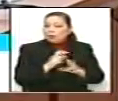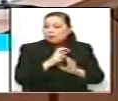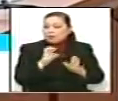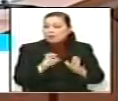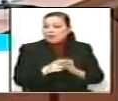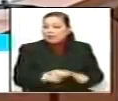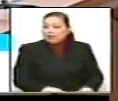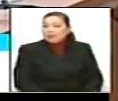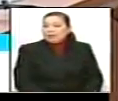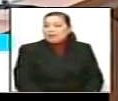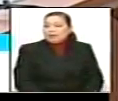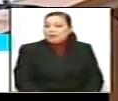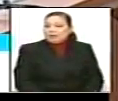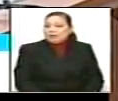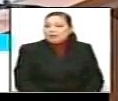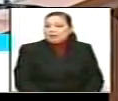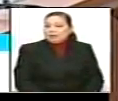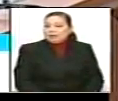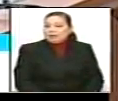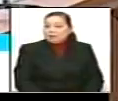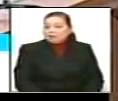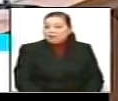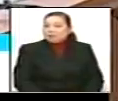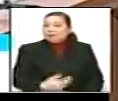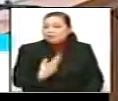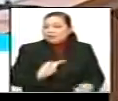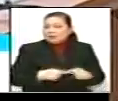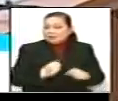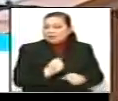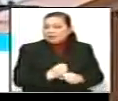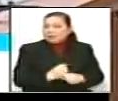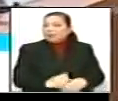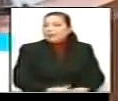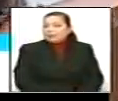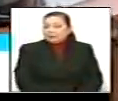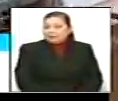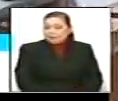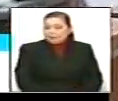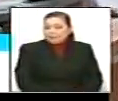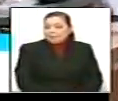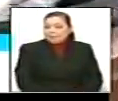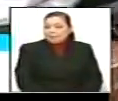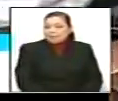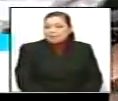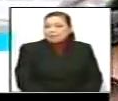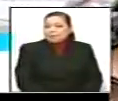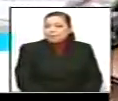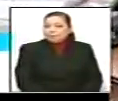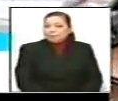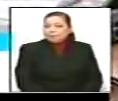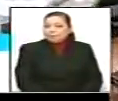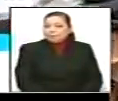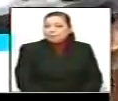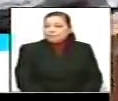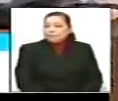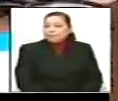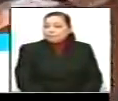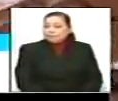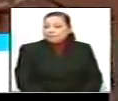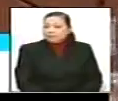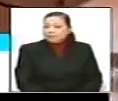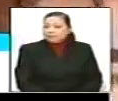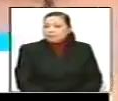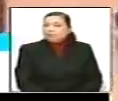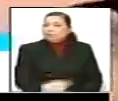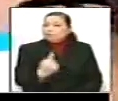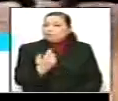lo que quiere decir el saneamiento físico legal. Estamos trabajando. Muchas gracias. Señora presidenta, tengo 2 preguntas finales que hacer.